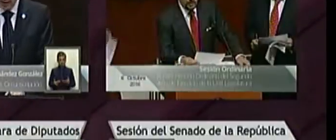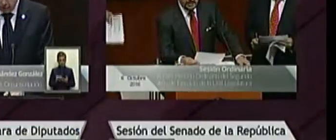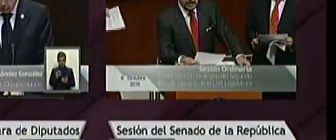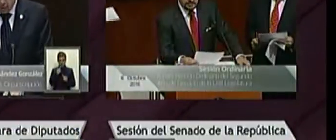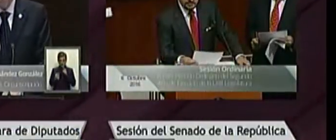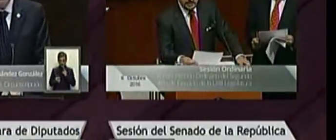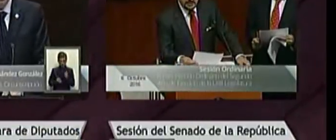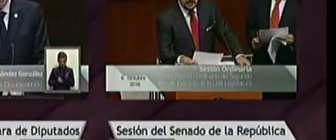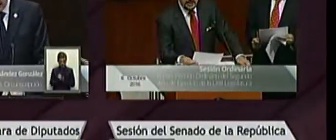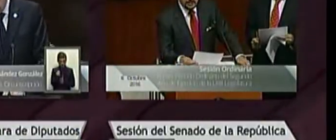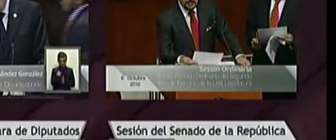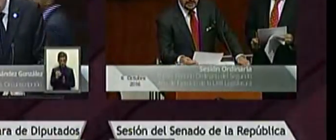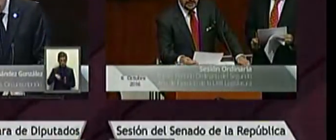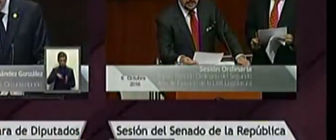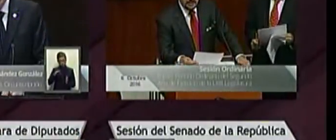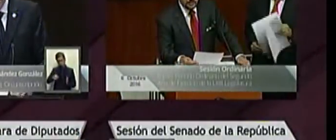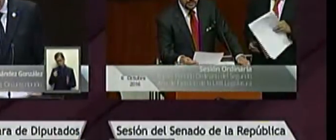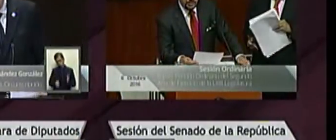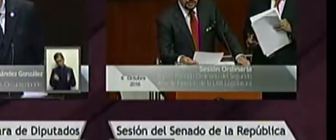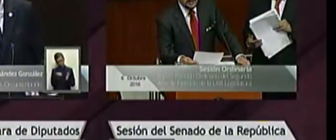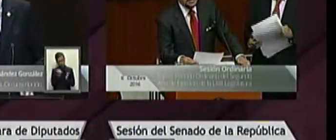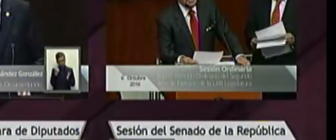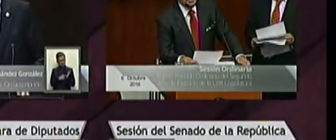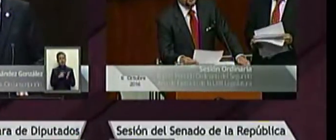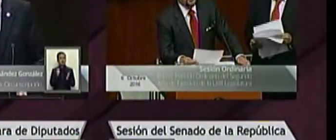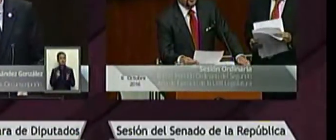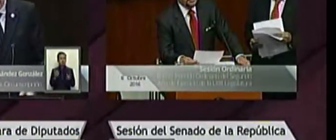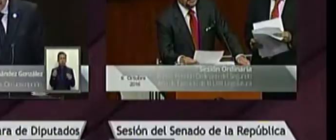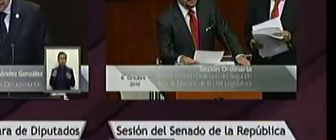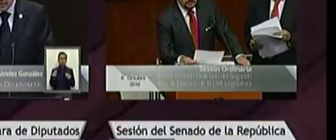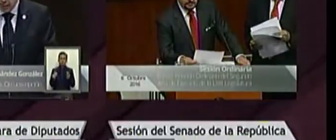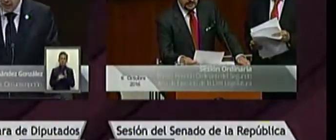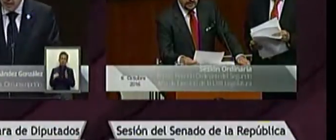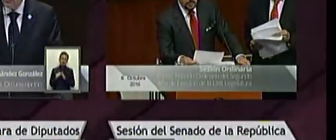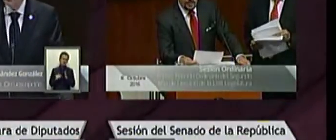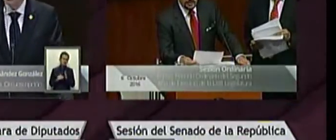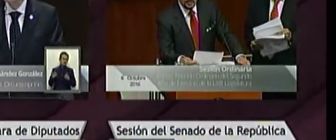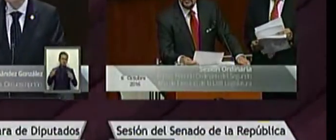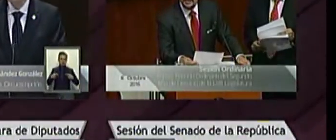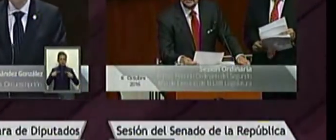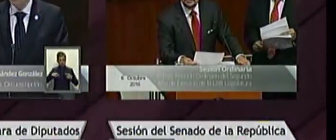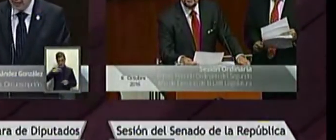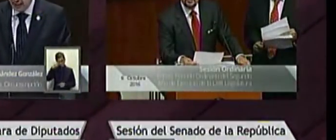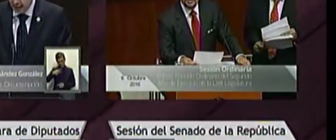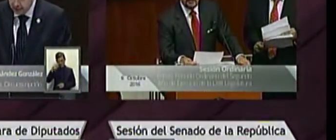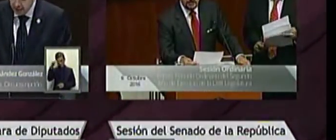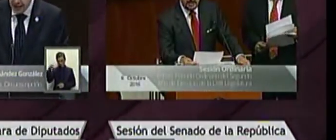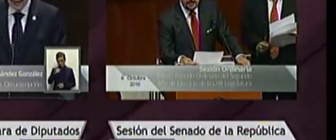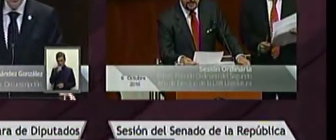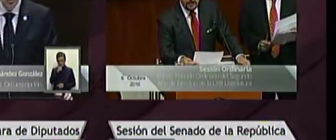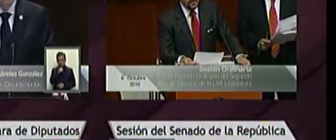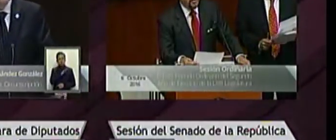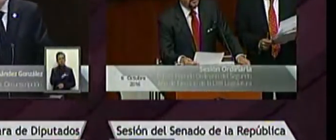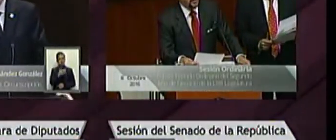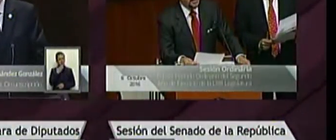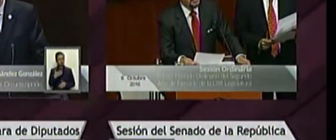estaremos aprobando, millones de adultos mayores en México podrán disfrutar del principal beneficio que esta reforma plantea,